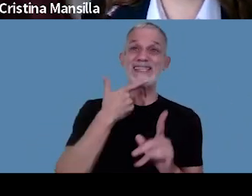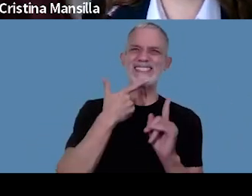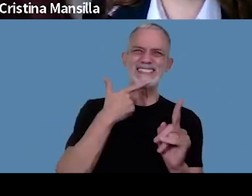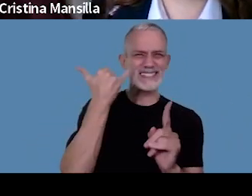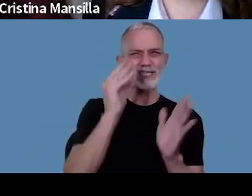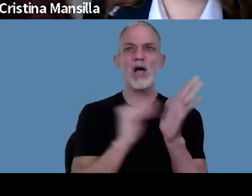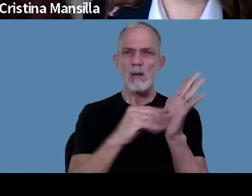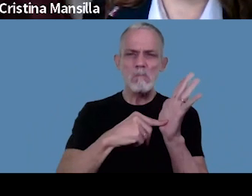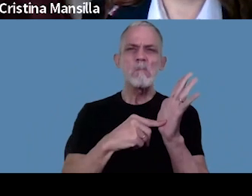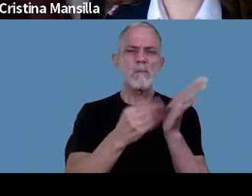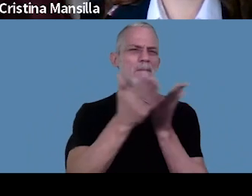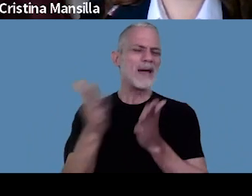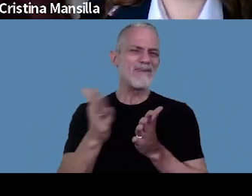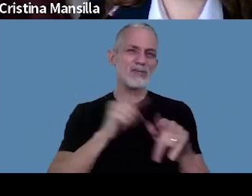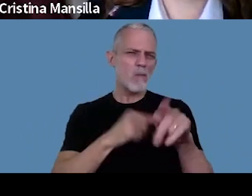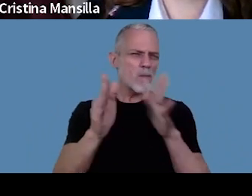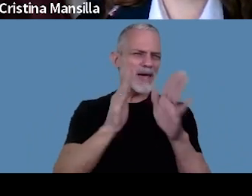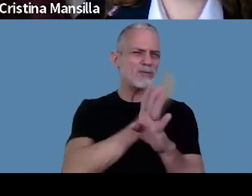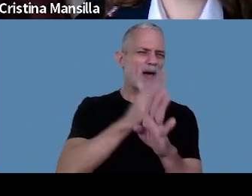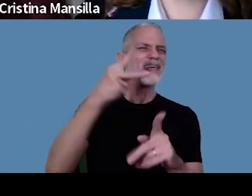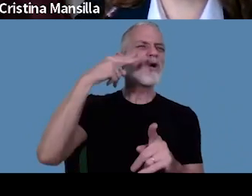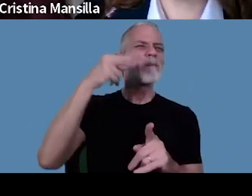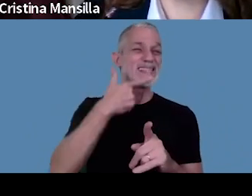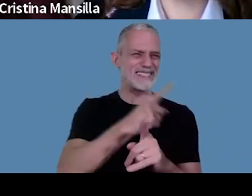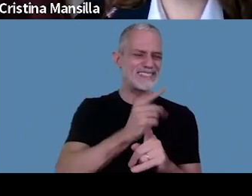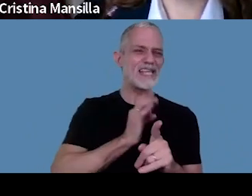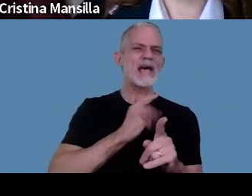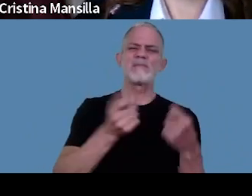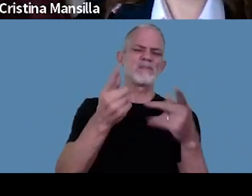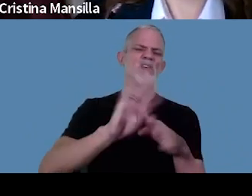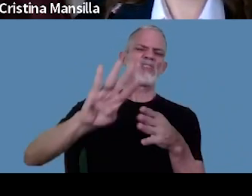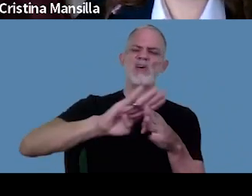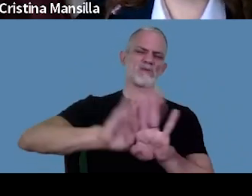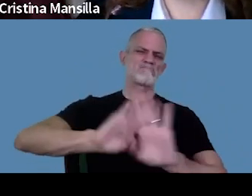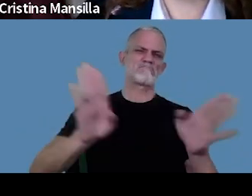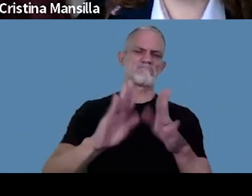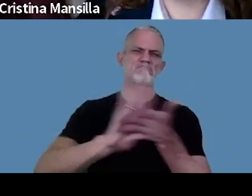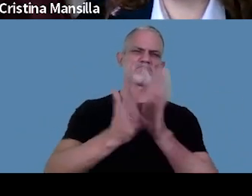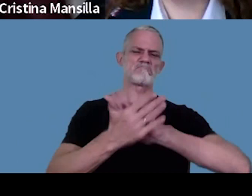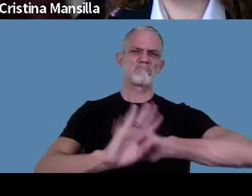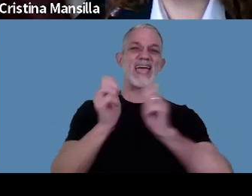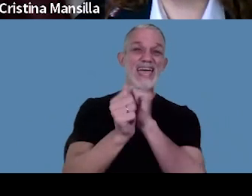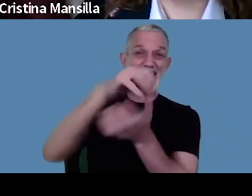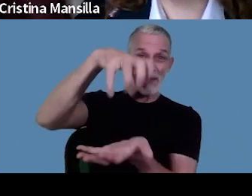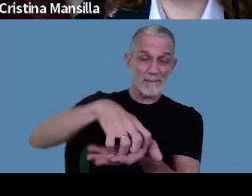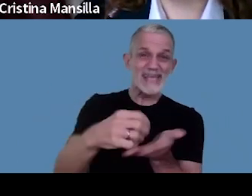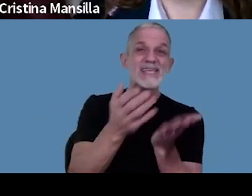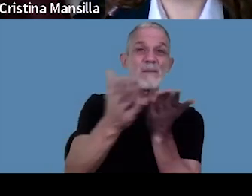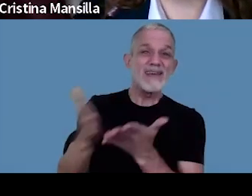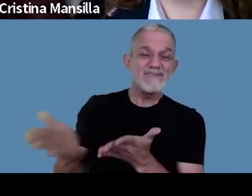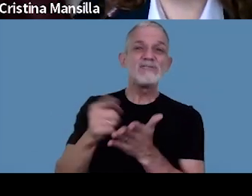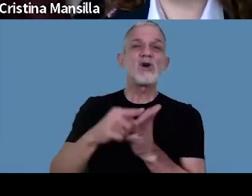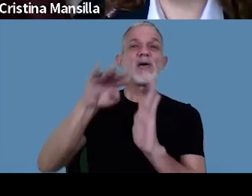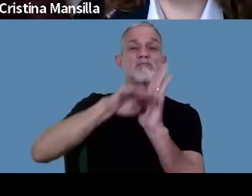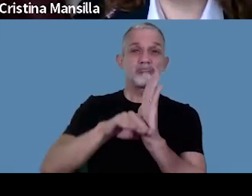y que en aquel momento se dispuso condonación de deudas a empresas beneficiarias del régimen